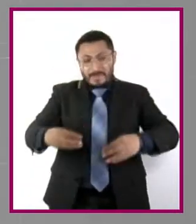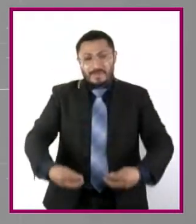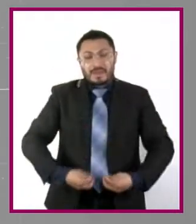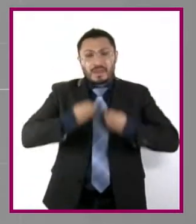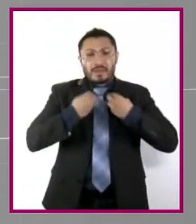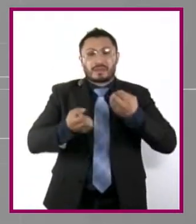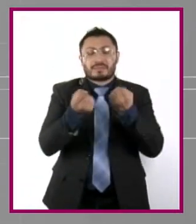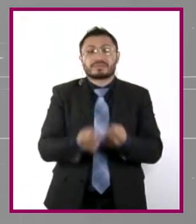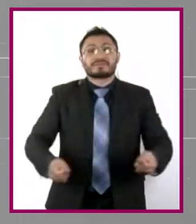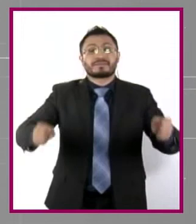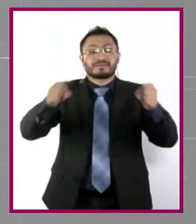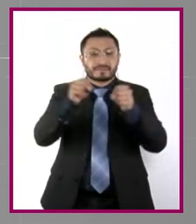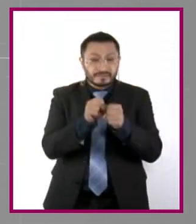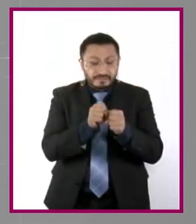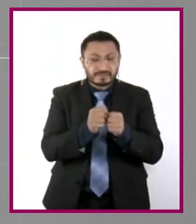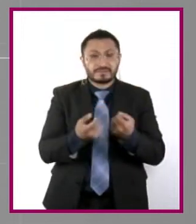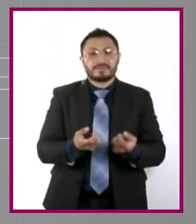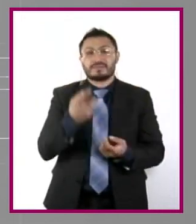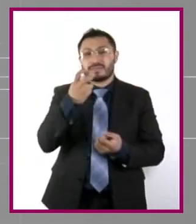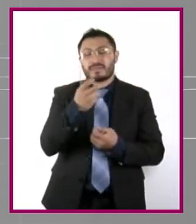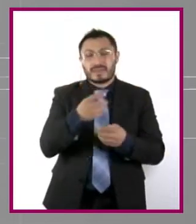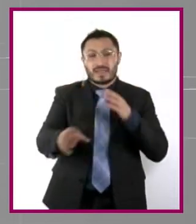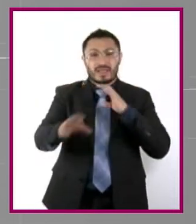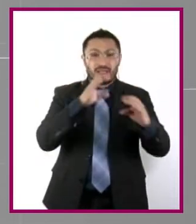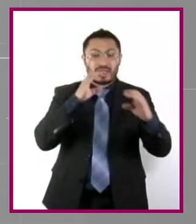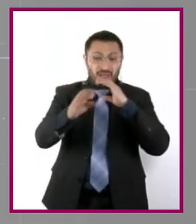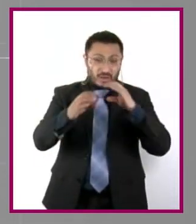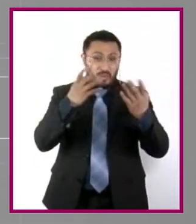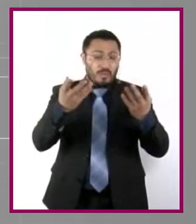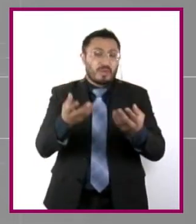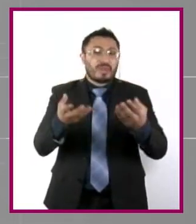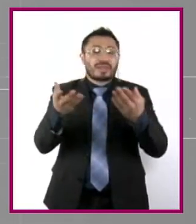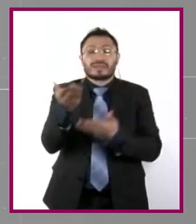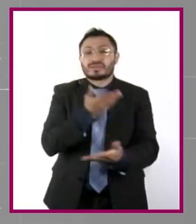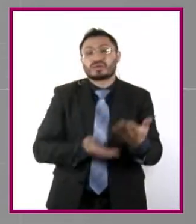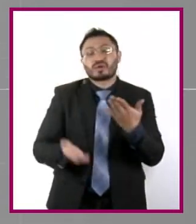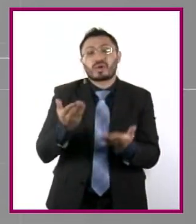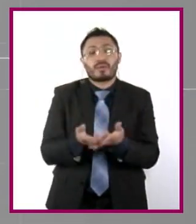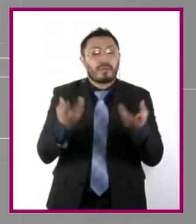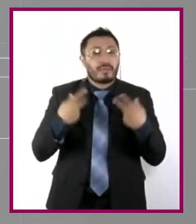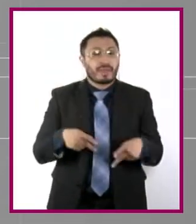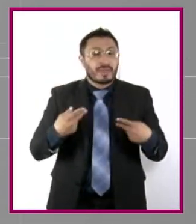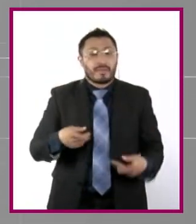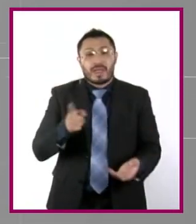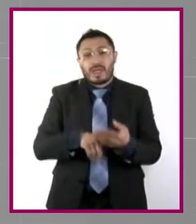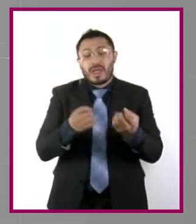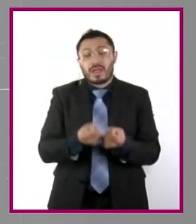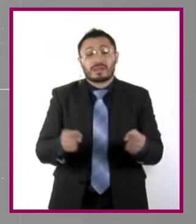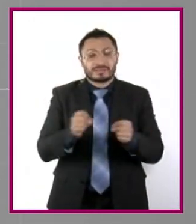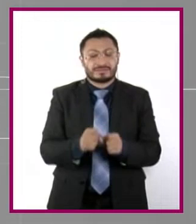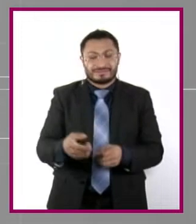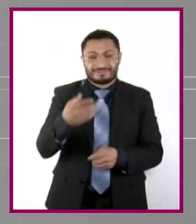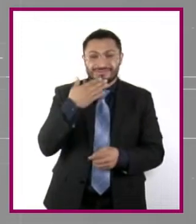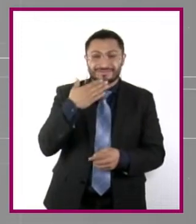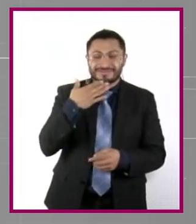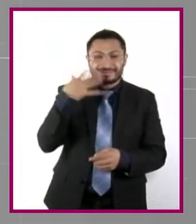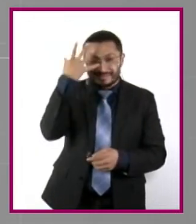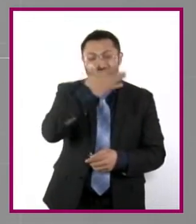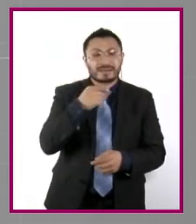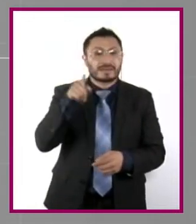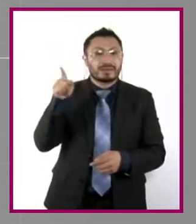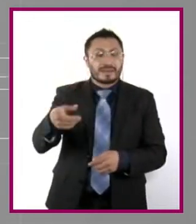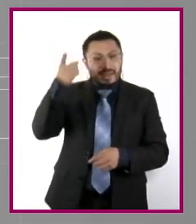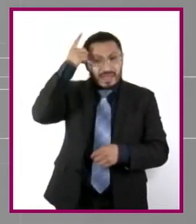en sociedad, un mecanismo activador del diálogo y de la convivencia entre las personas. Miren qué bonito. El doctor en Ciencias Sociales y